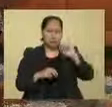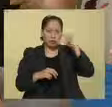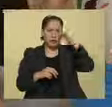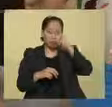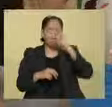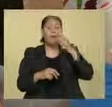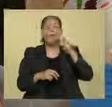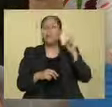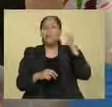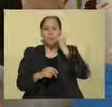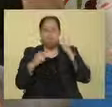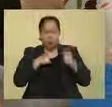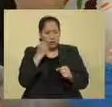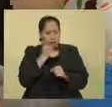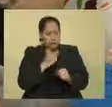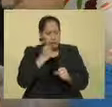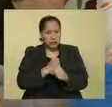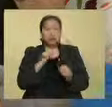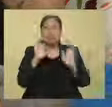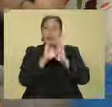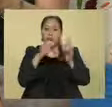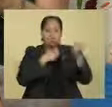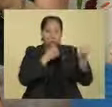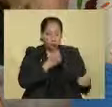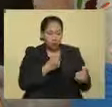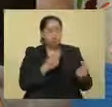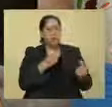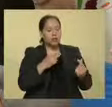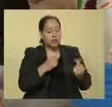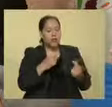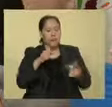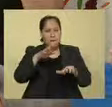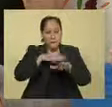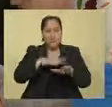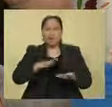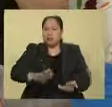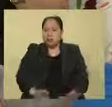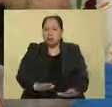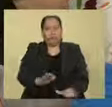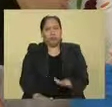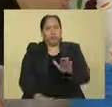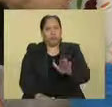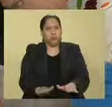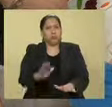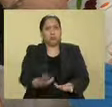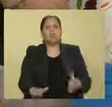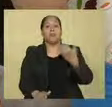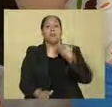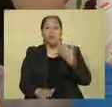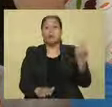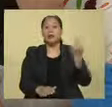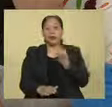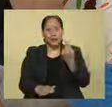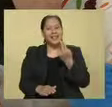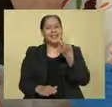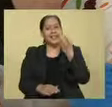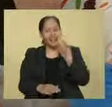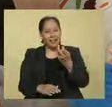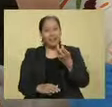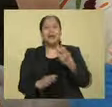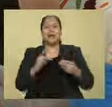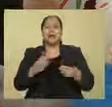modificarlo. Pero si tú desde chiquito empiezas a estimular al pie que camine de manera correcta, uh-huh, pues vas a tener